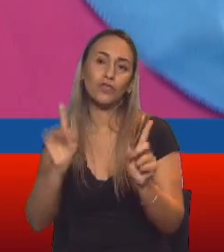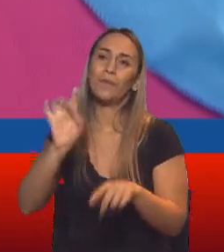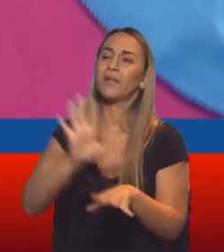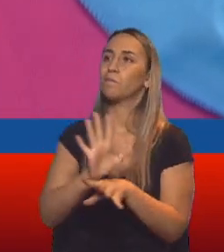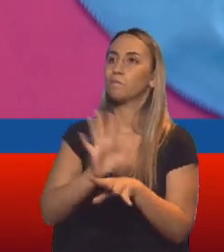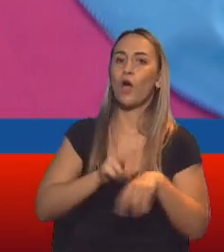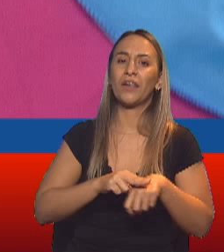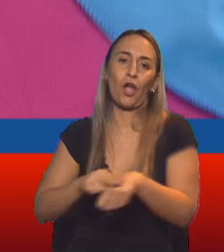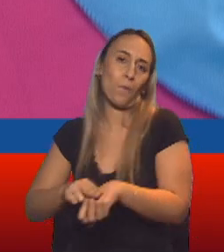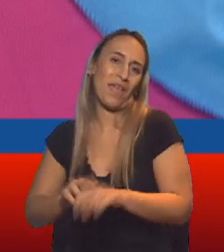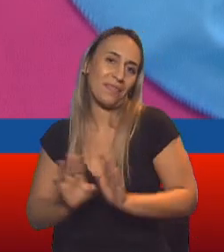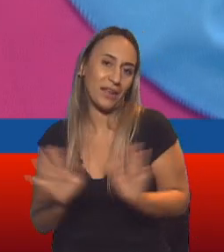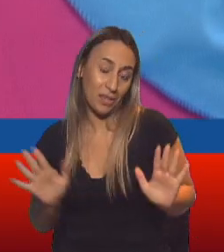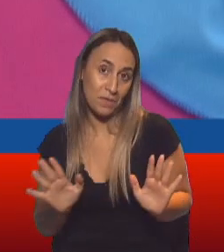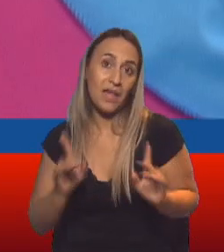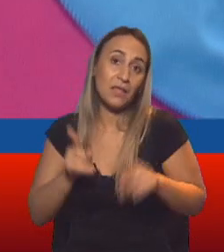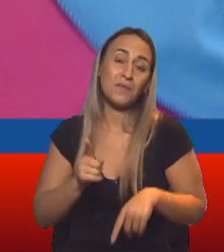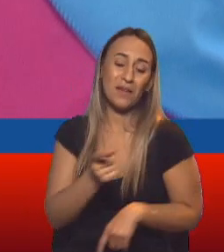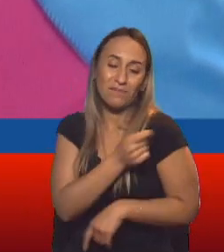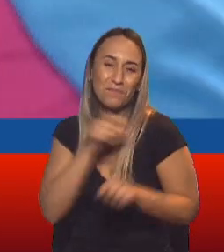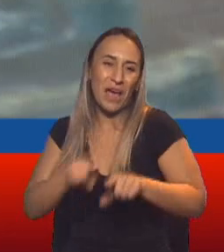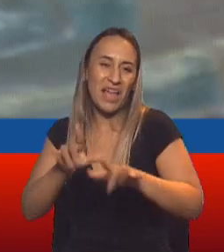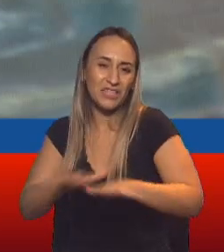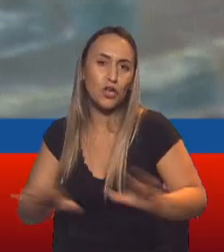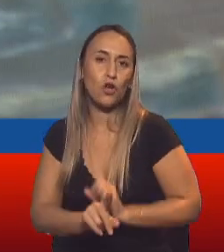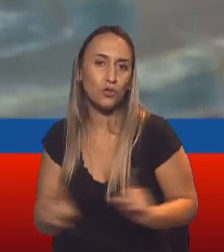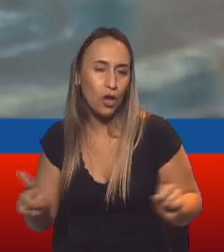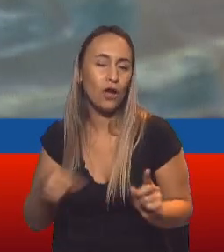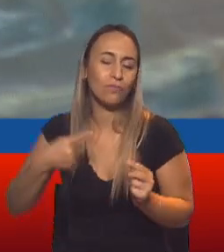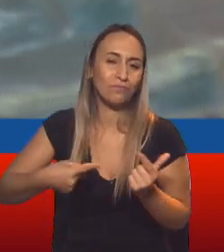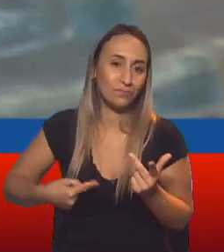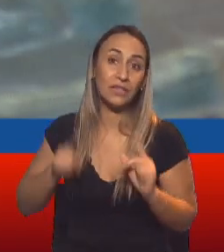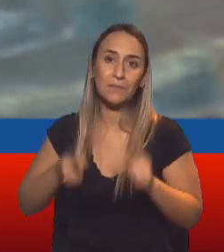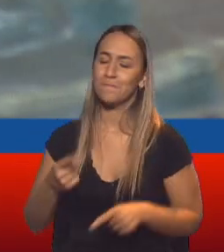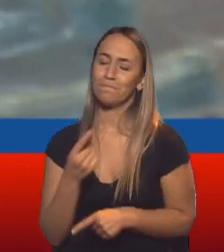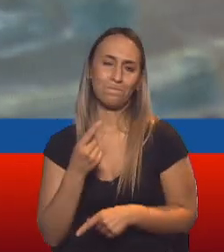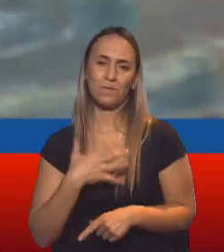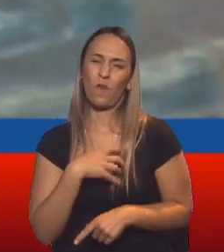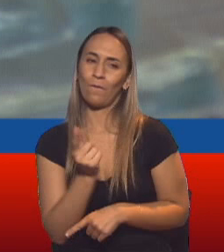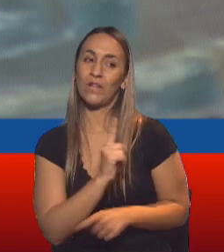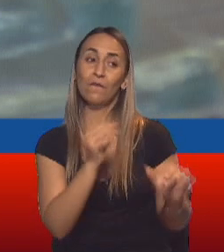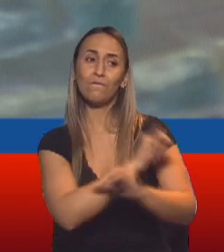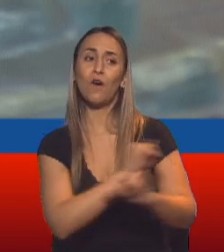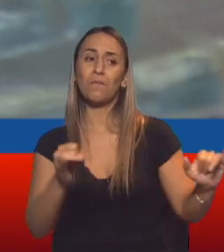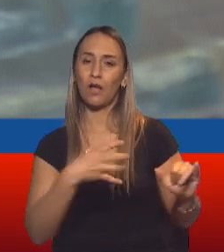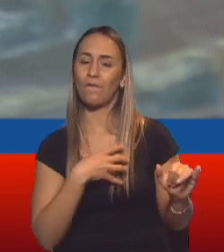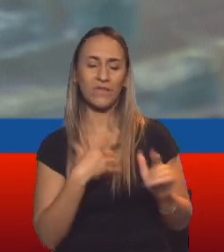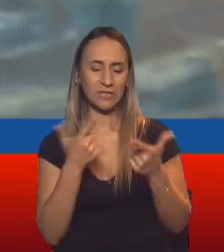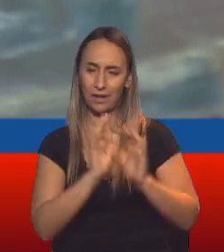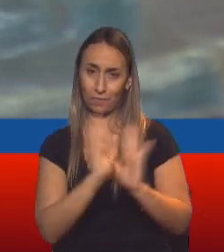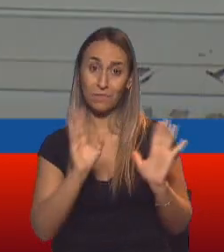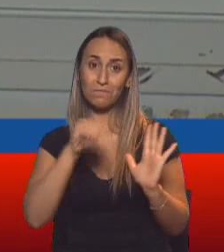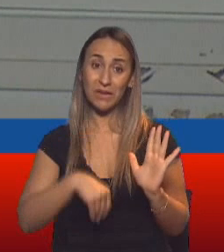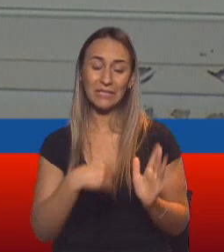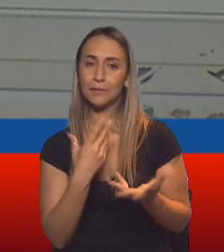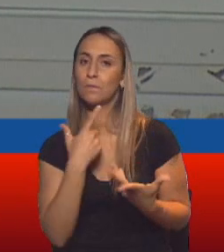recomendada, que a los niños no debería aplicárseles y también que, bueno, no confían en la información y particularmente que les dan miedo los efectos